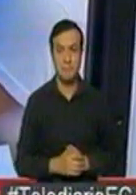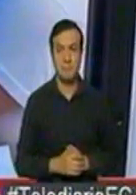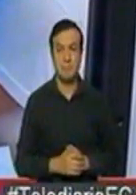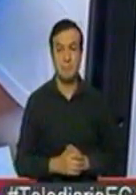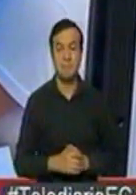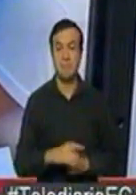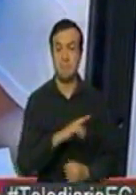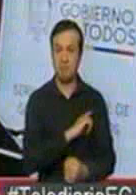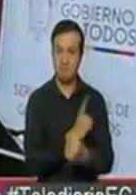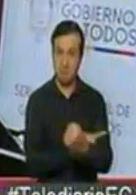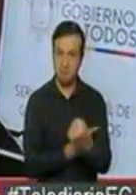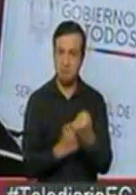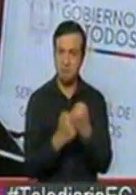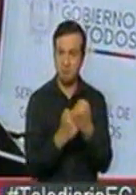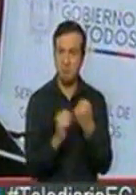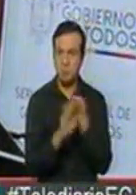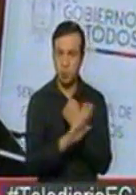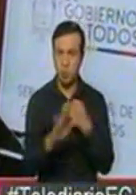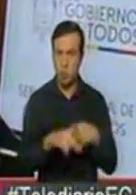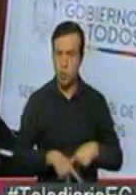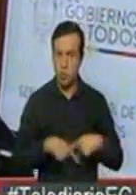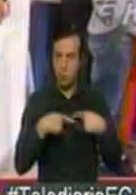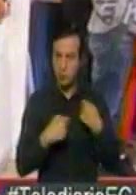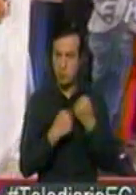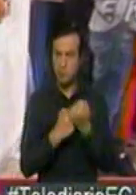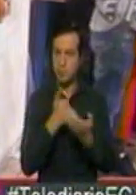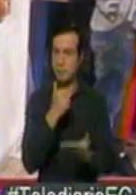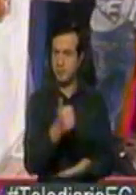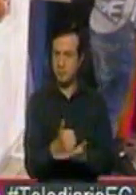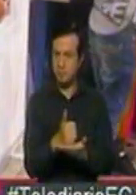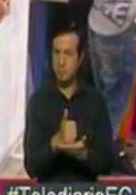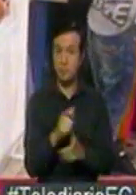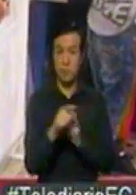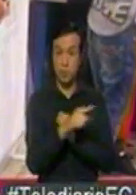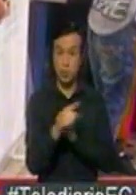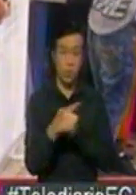Fortalecer la calidad de vida es el objetivo de este trabajo, que apoya